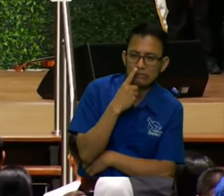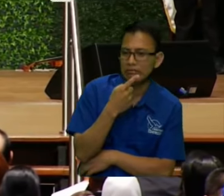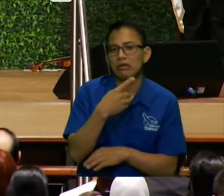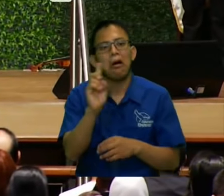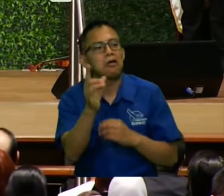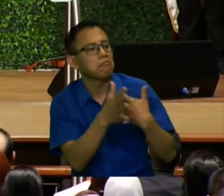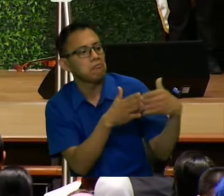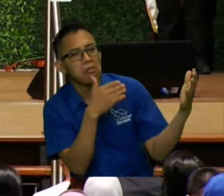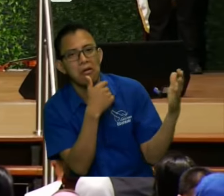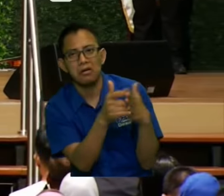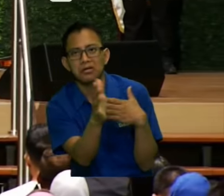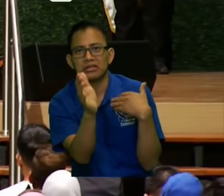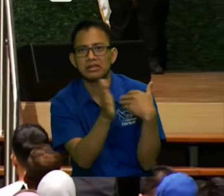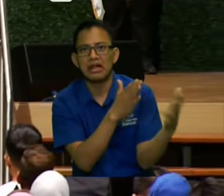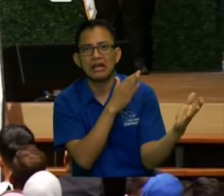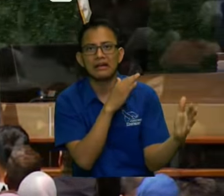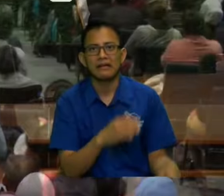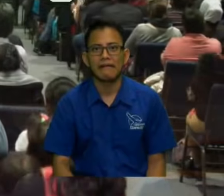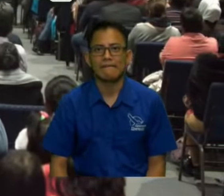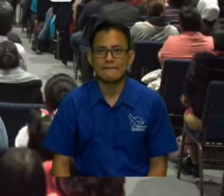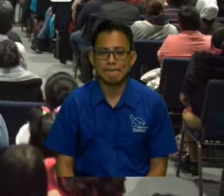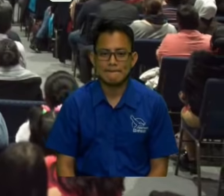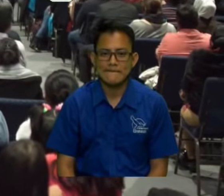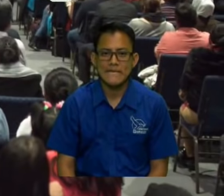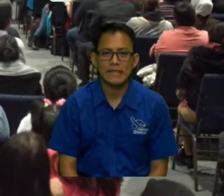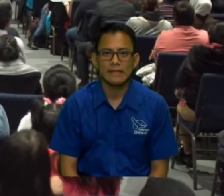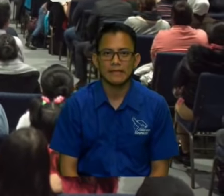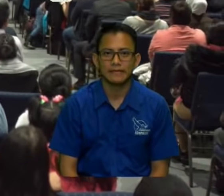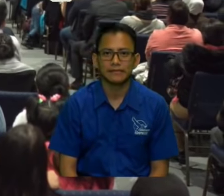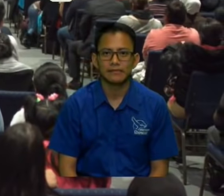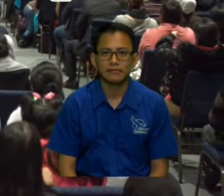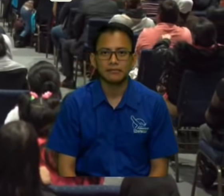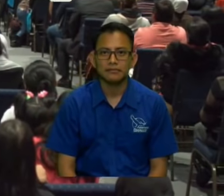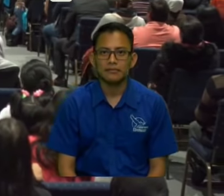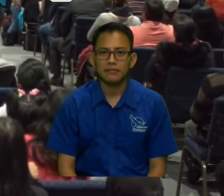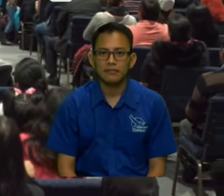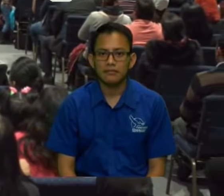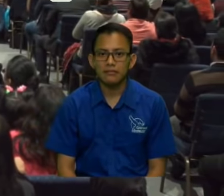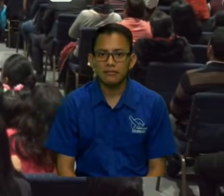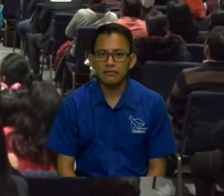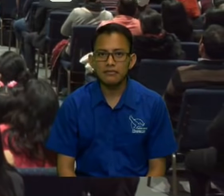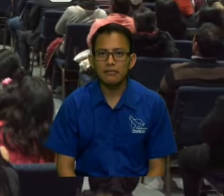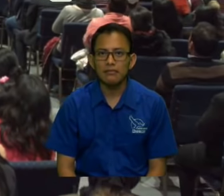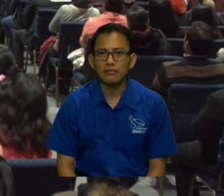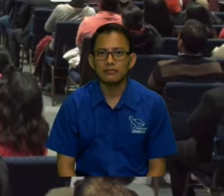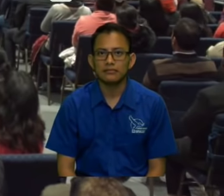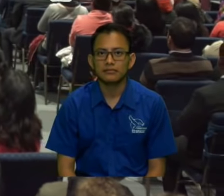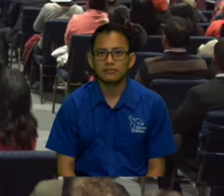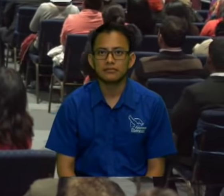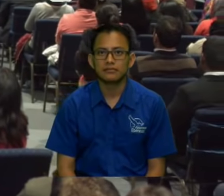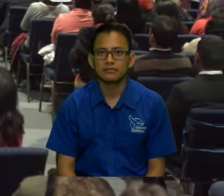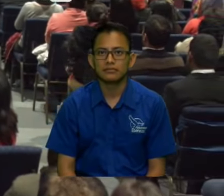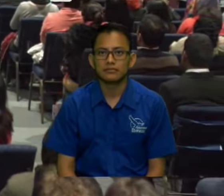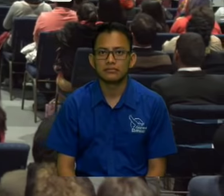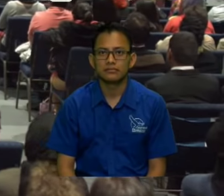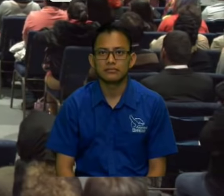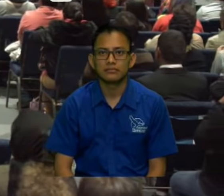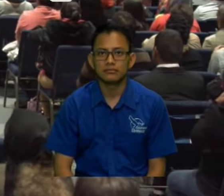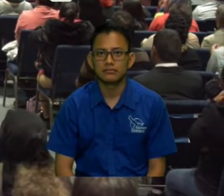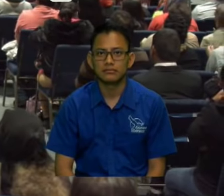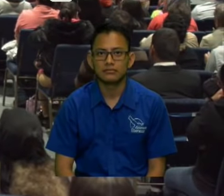Usted conoce a Juanito Chequini, porque, bueno, ahora va a venir para otra vez para el retiro primero Dios, y a él lo usa el Señor de Sanidades. Y yo le he oído a